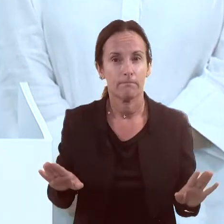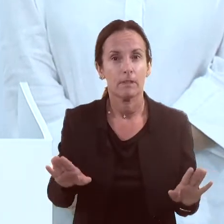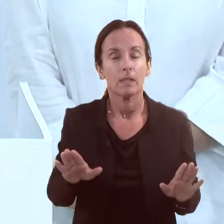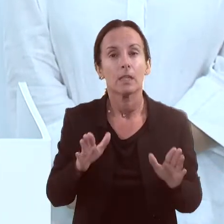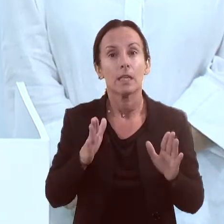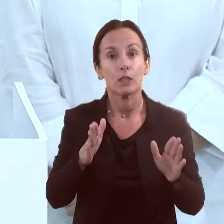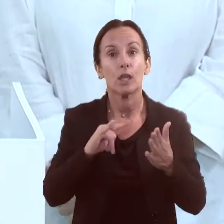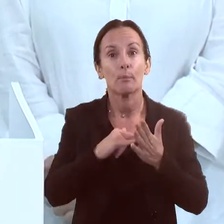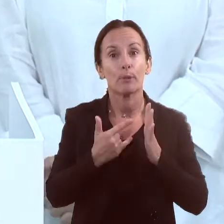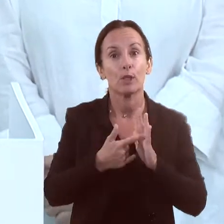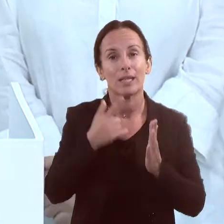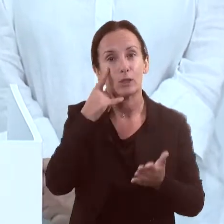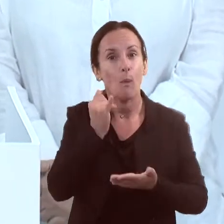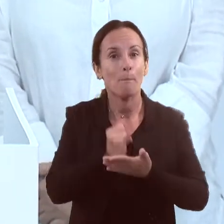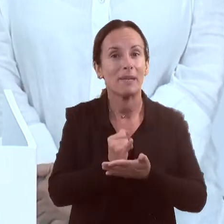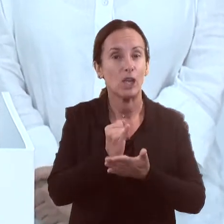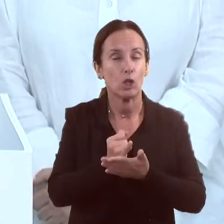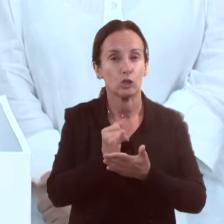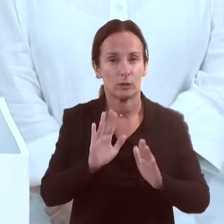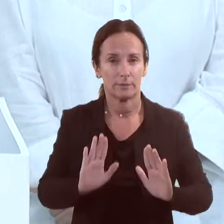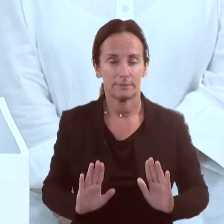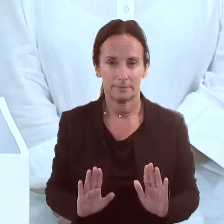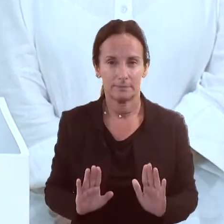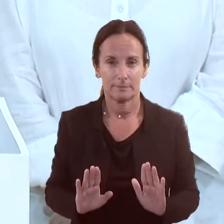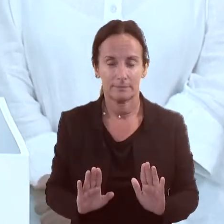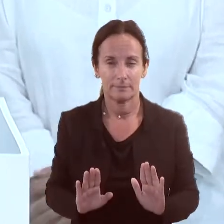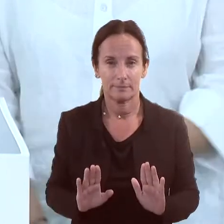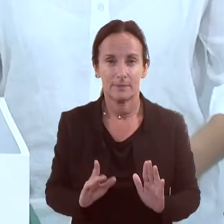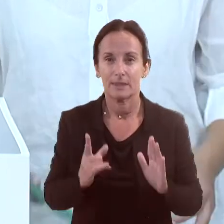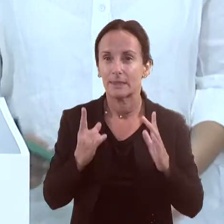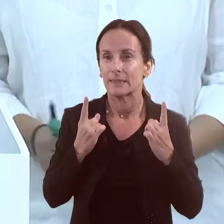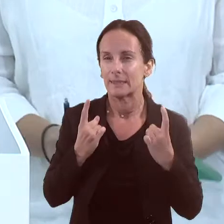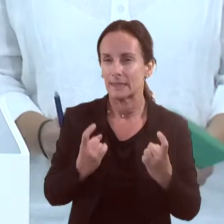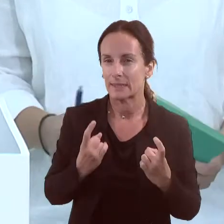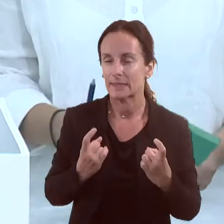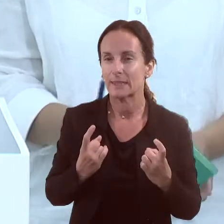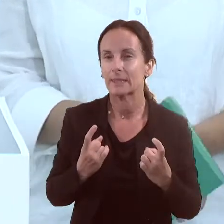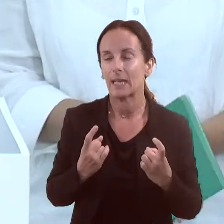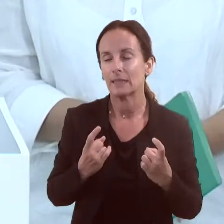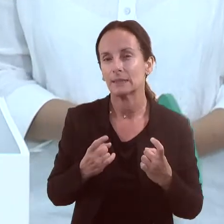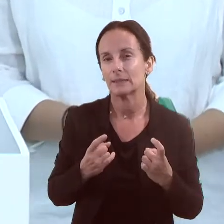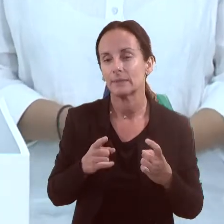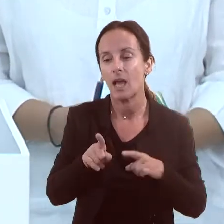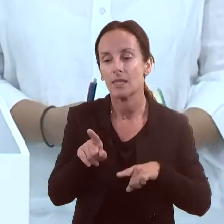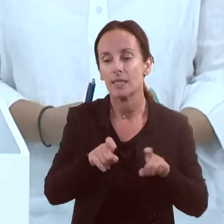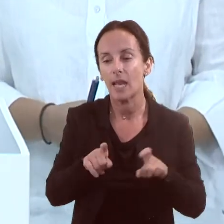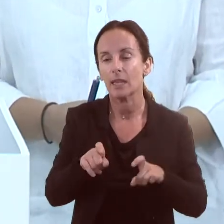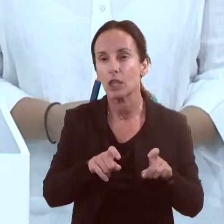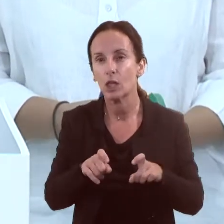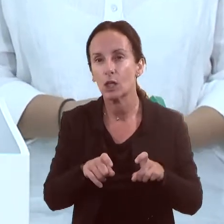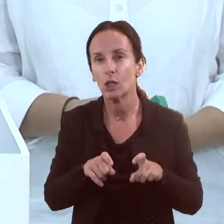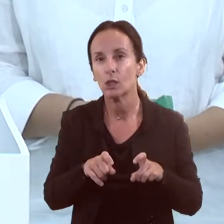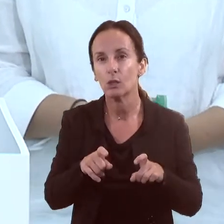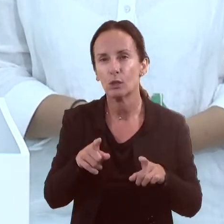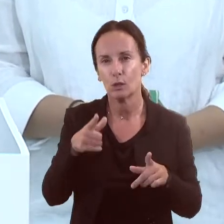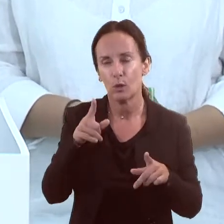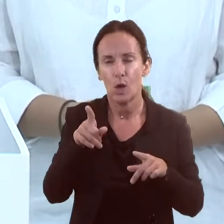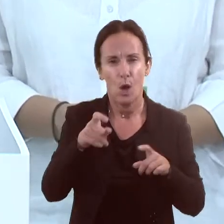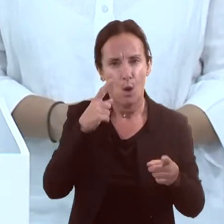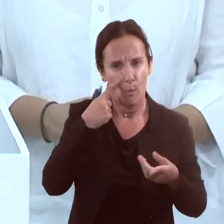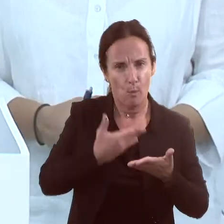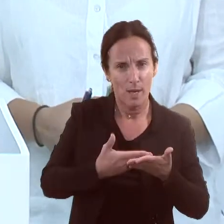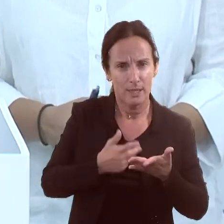que es un proyecto piloto que va a necesitar seleccionar una muestra control y una